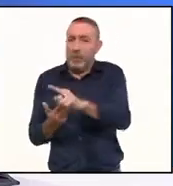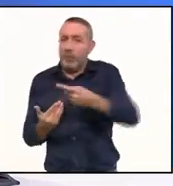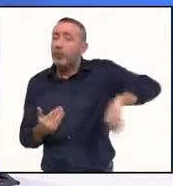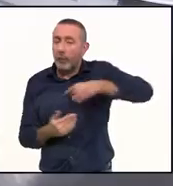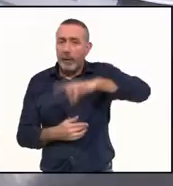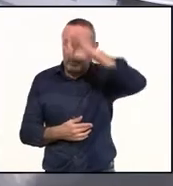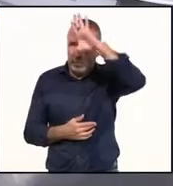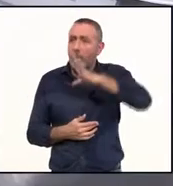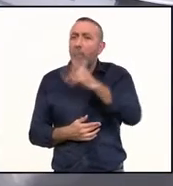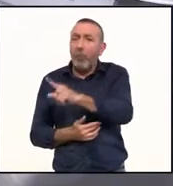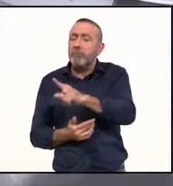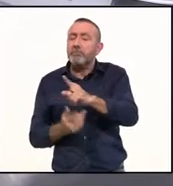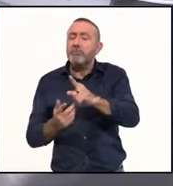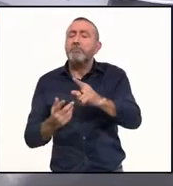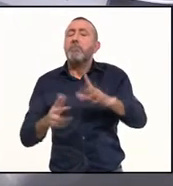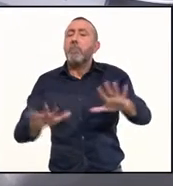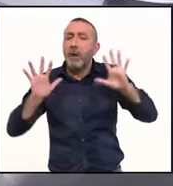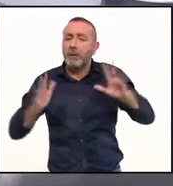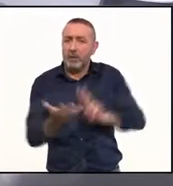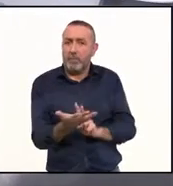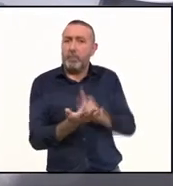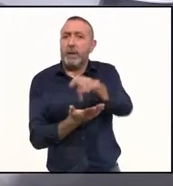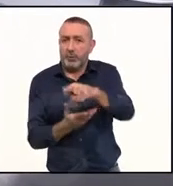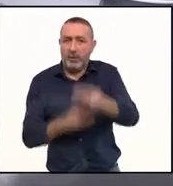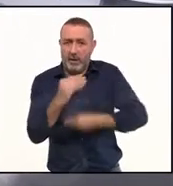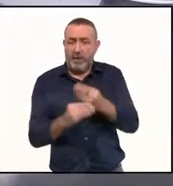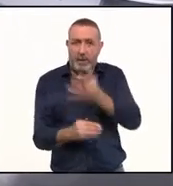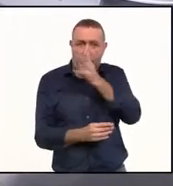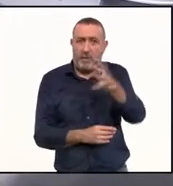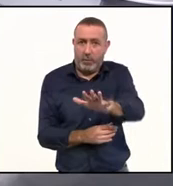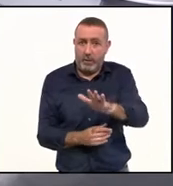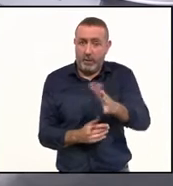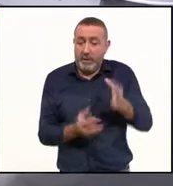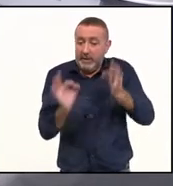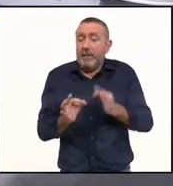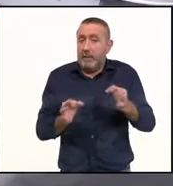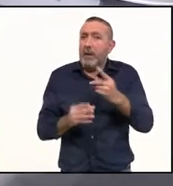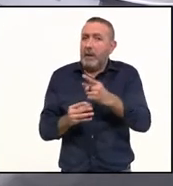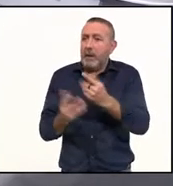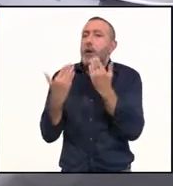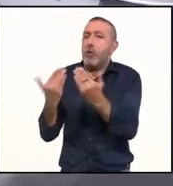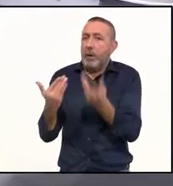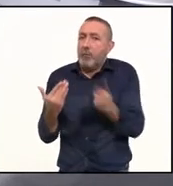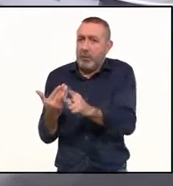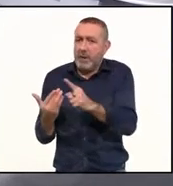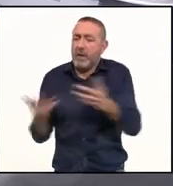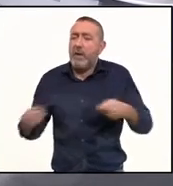por haberle dado el paso capaz con lo difícil que enhorabuena mucho ánimo